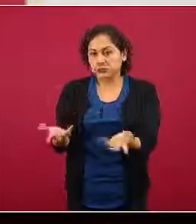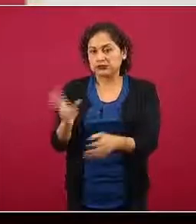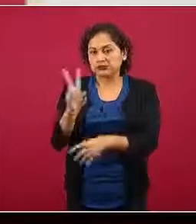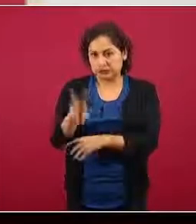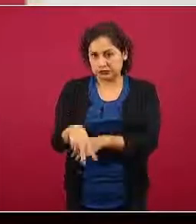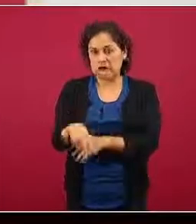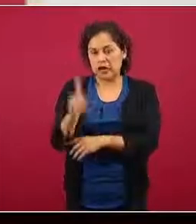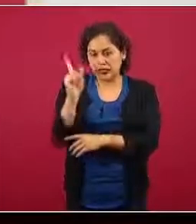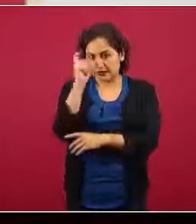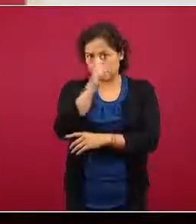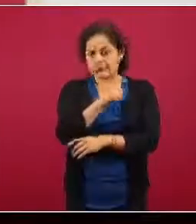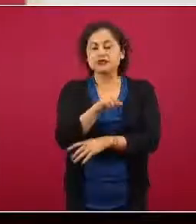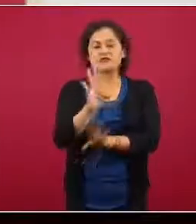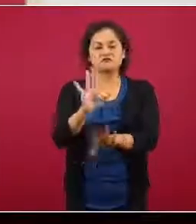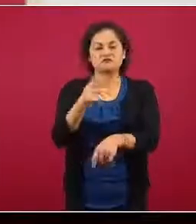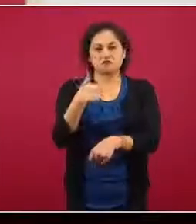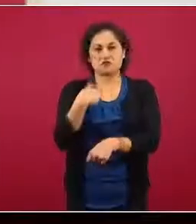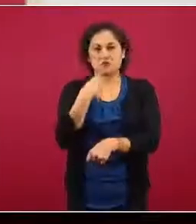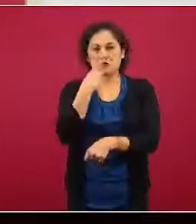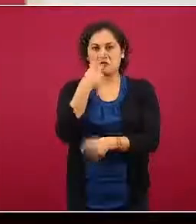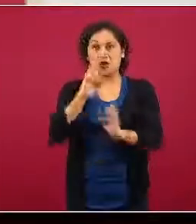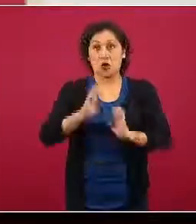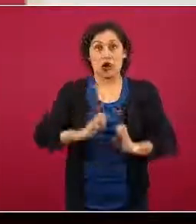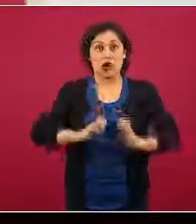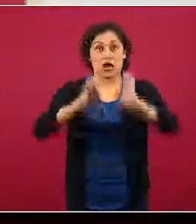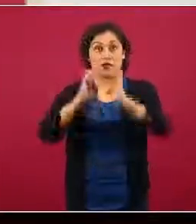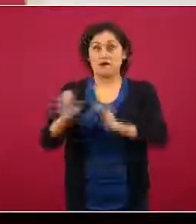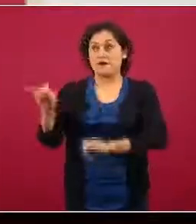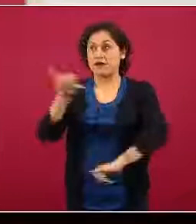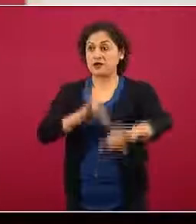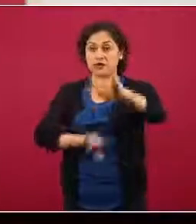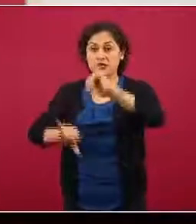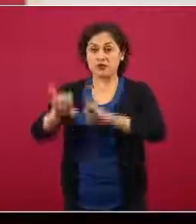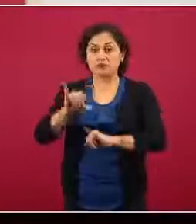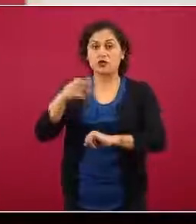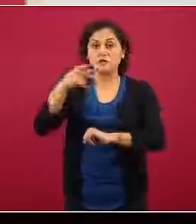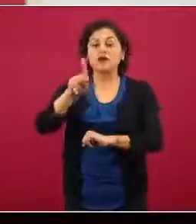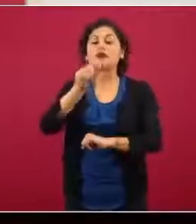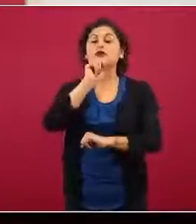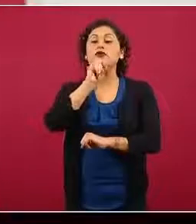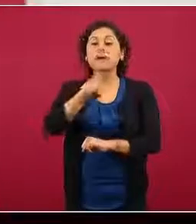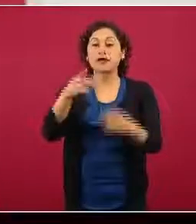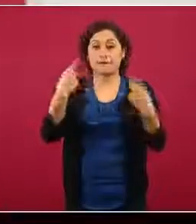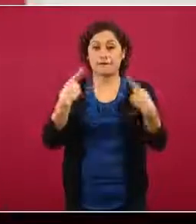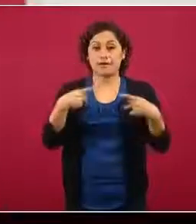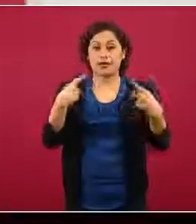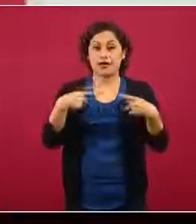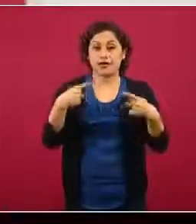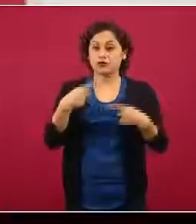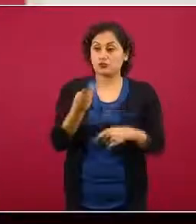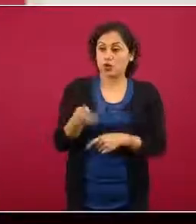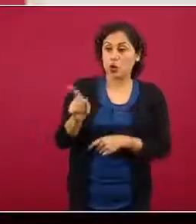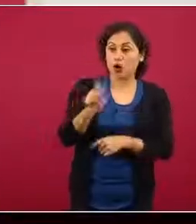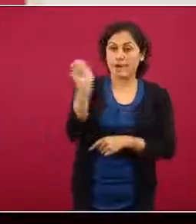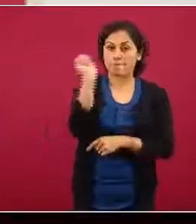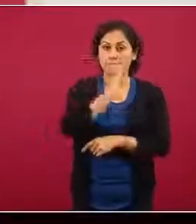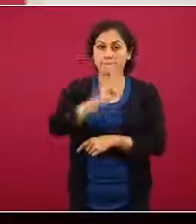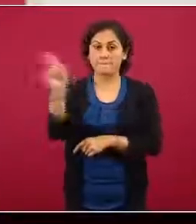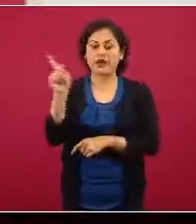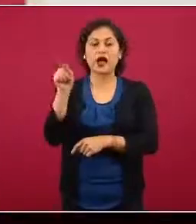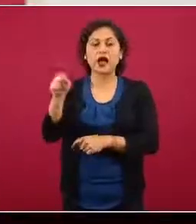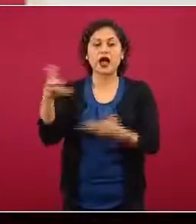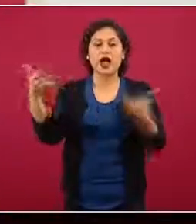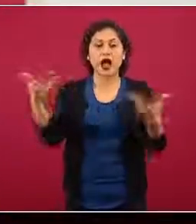refiero no solo a la infraestructura física, sino a la de personal. No hay personal